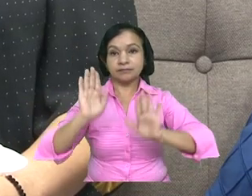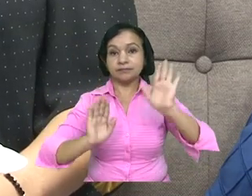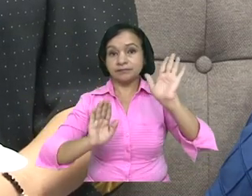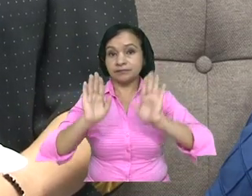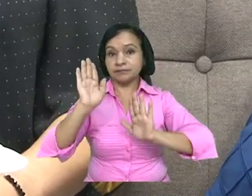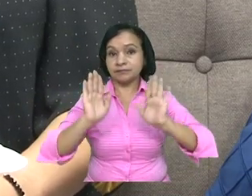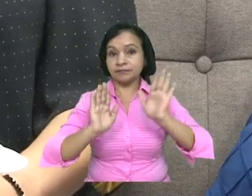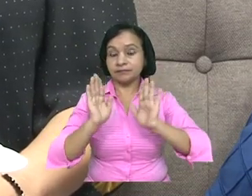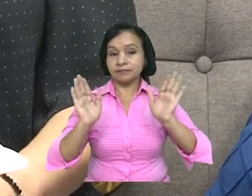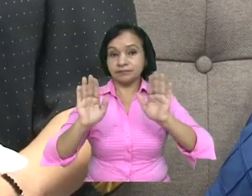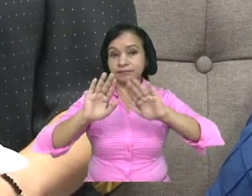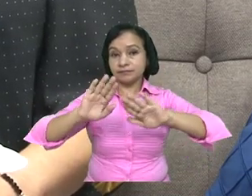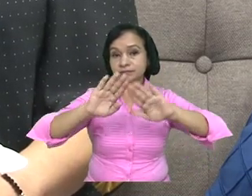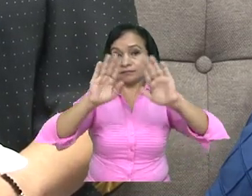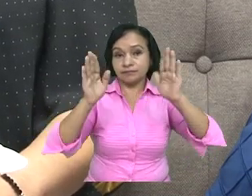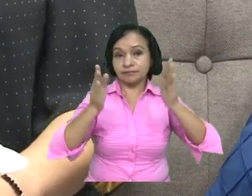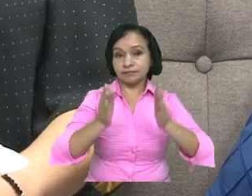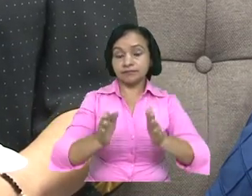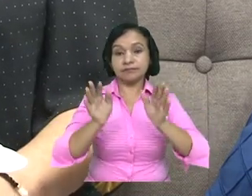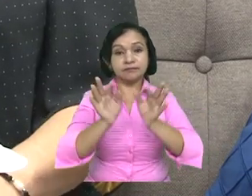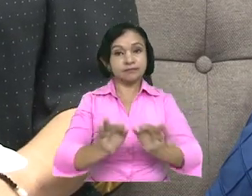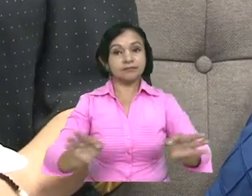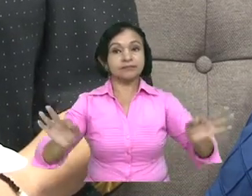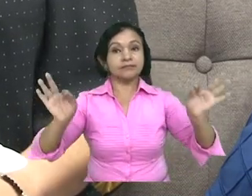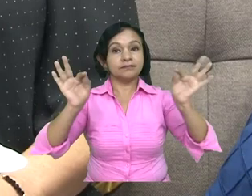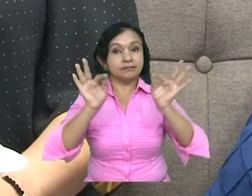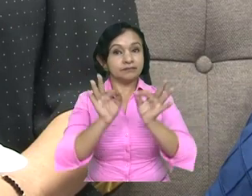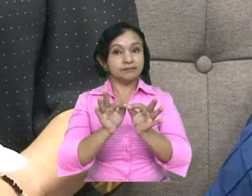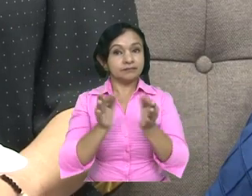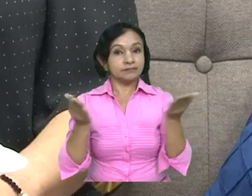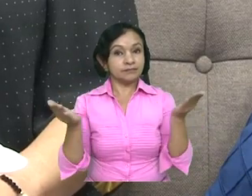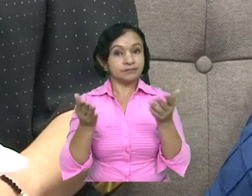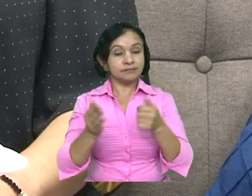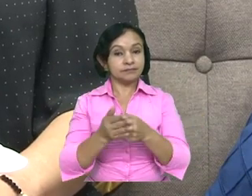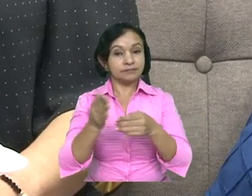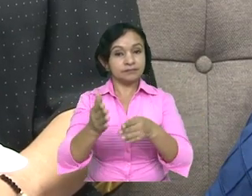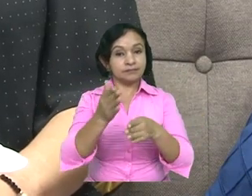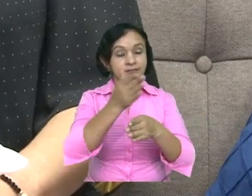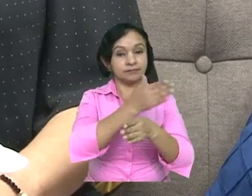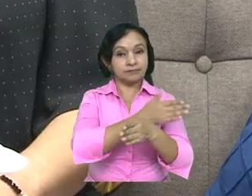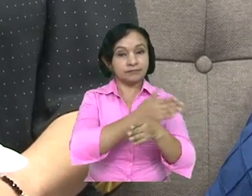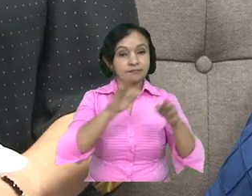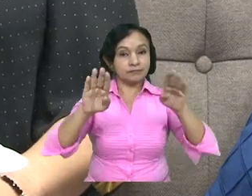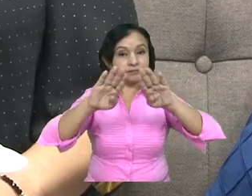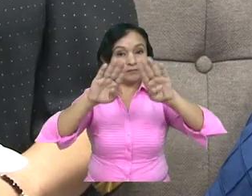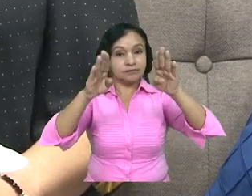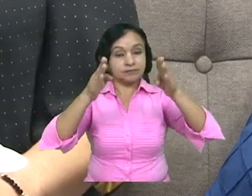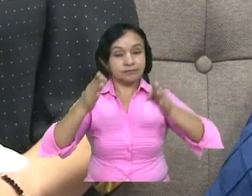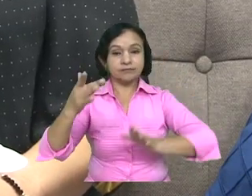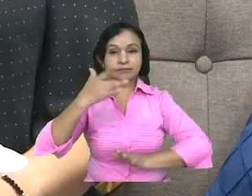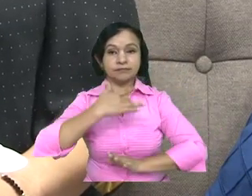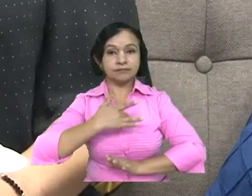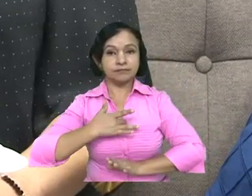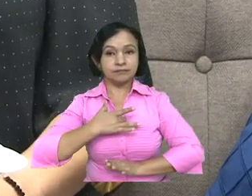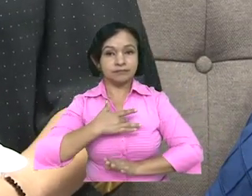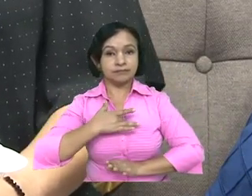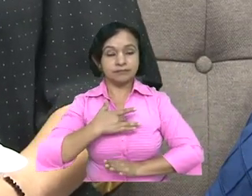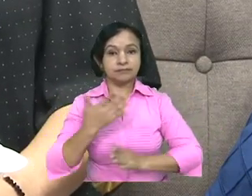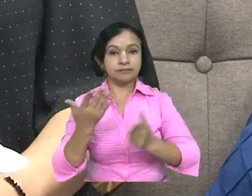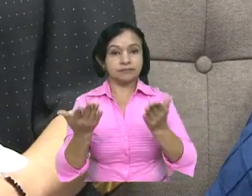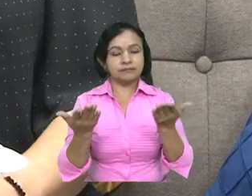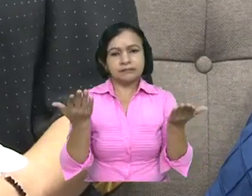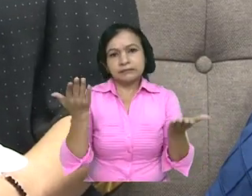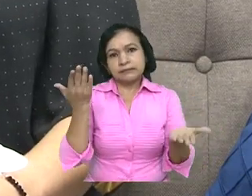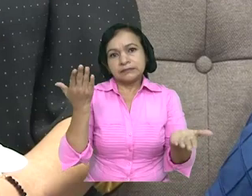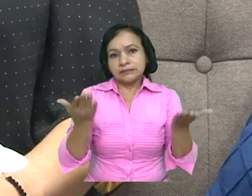participación de la mujer es muy importante. Fíjate que en las capacitaciones ellas son las que saben las necesidades. O sea, a lo